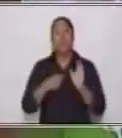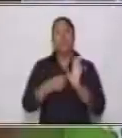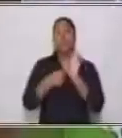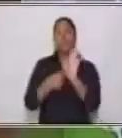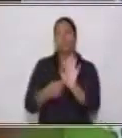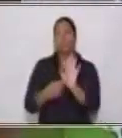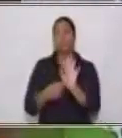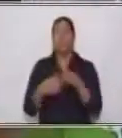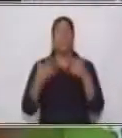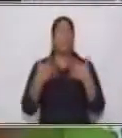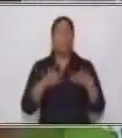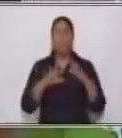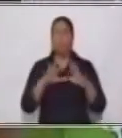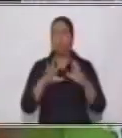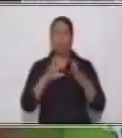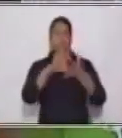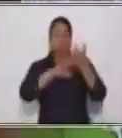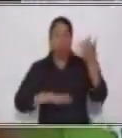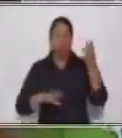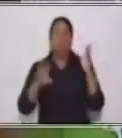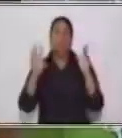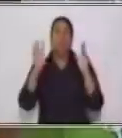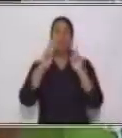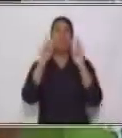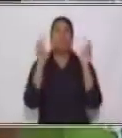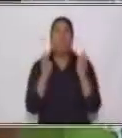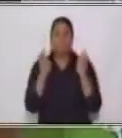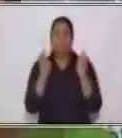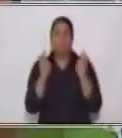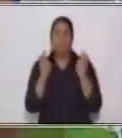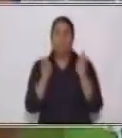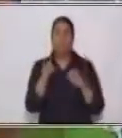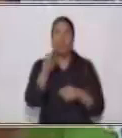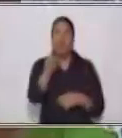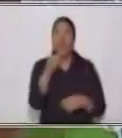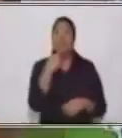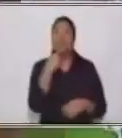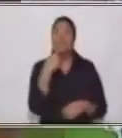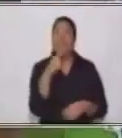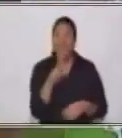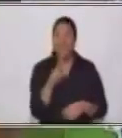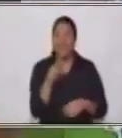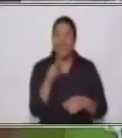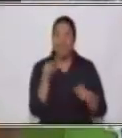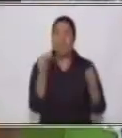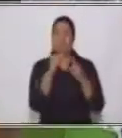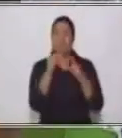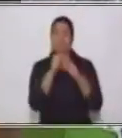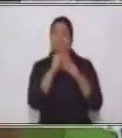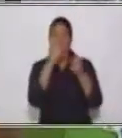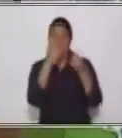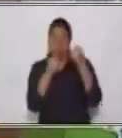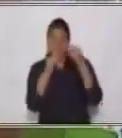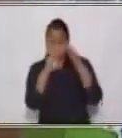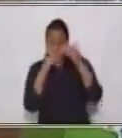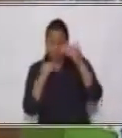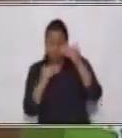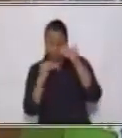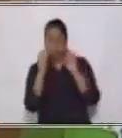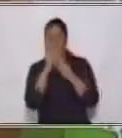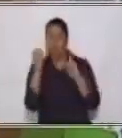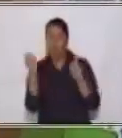investigación, que dice conclusiones. ¿De dónde crees tú que salen esas proposiciones o esos